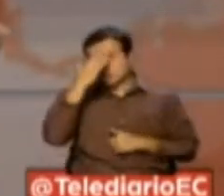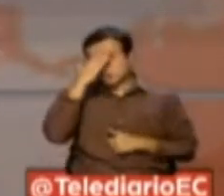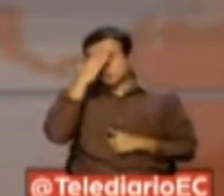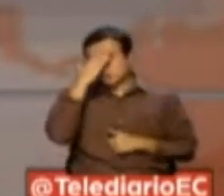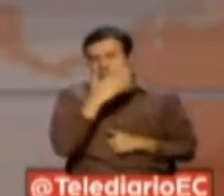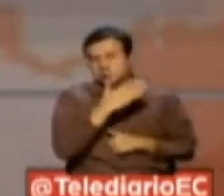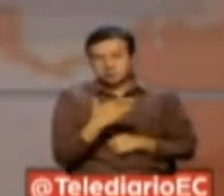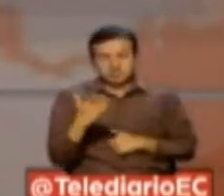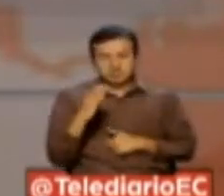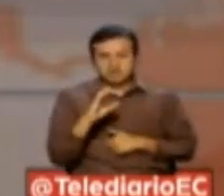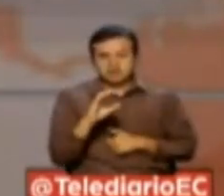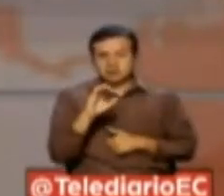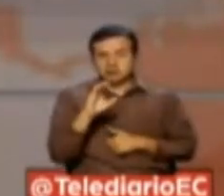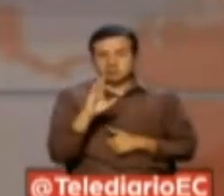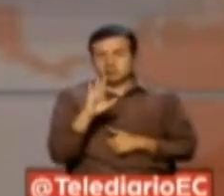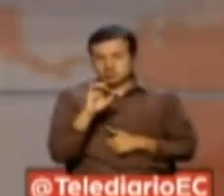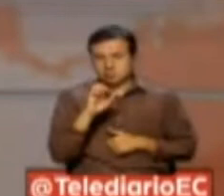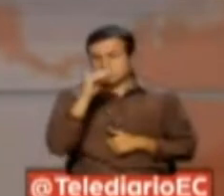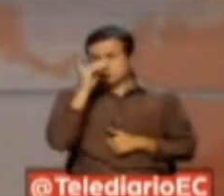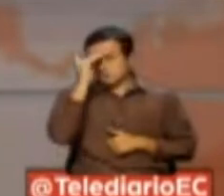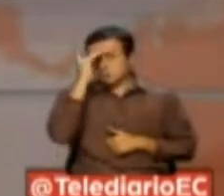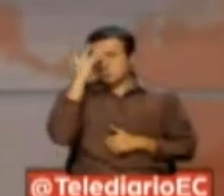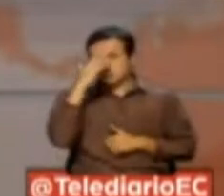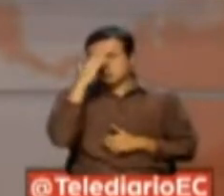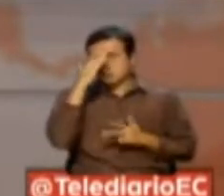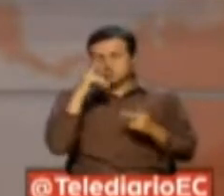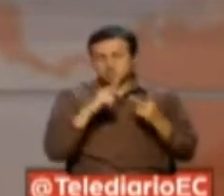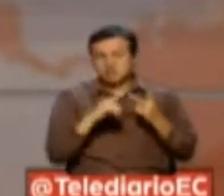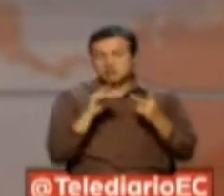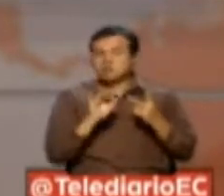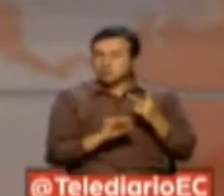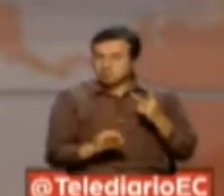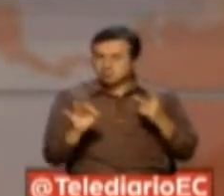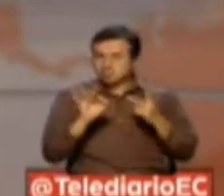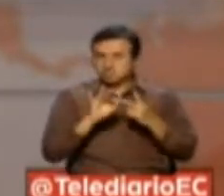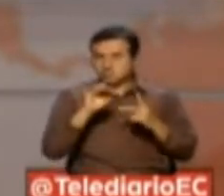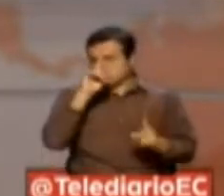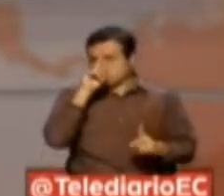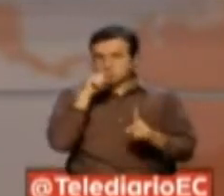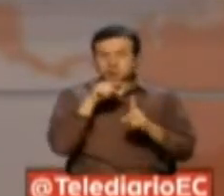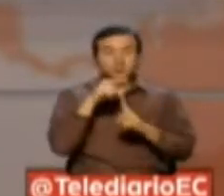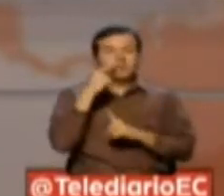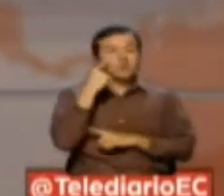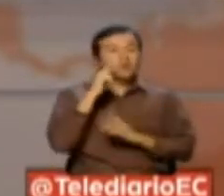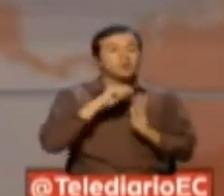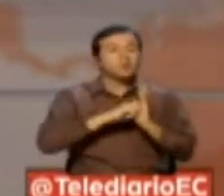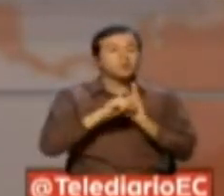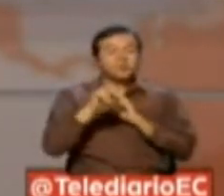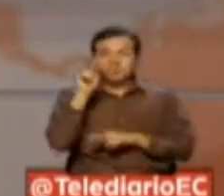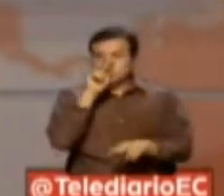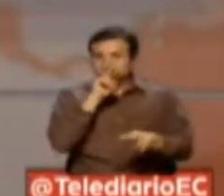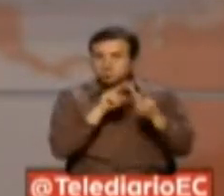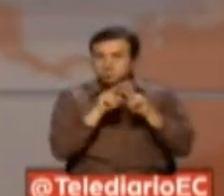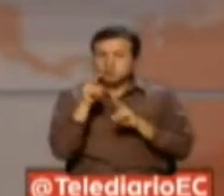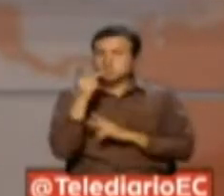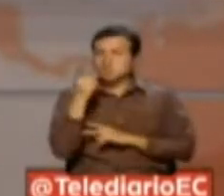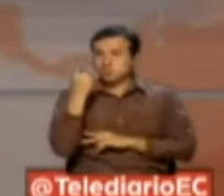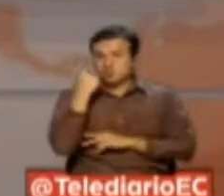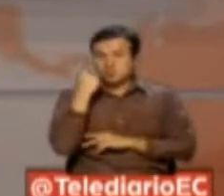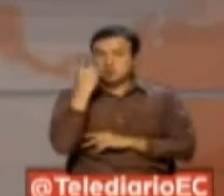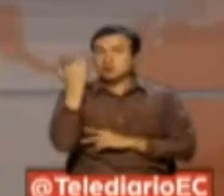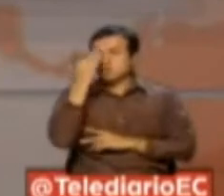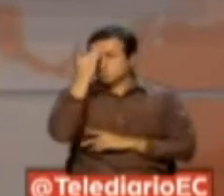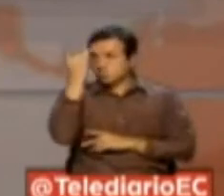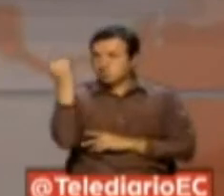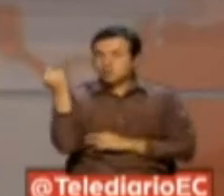los cetes o de la deuda lo importante y eso era el objeto de la contraloría es las fuentes de la deuda